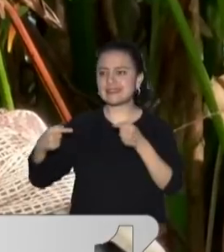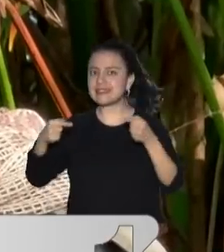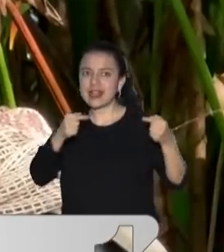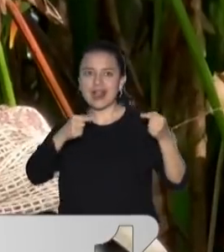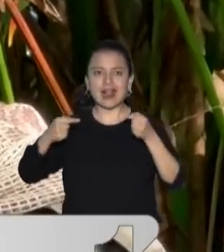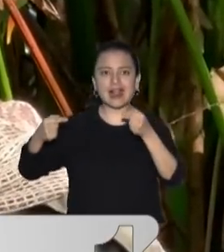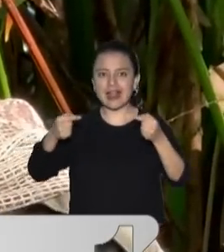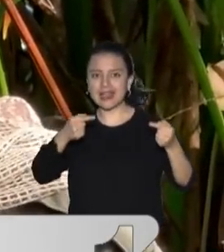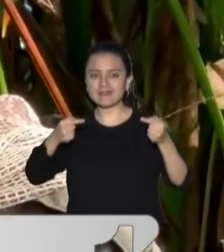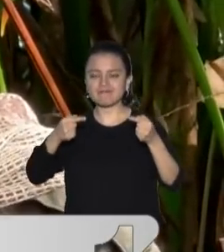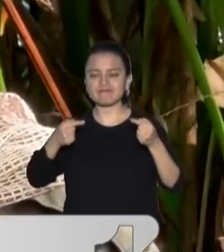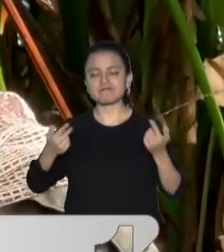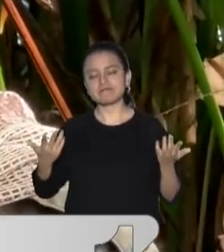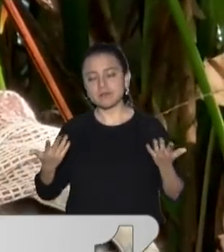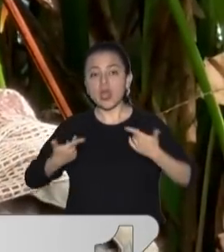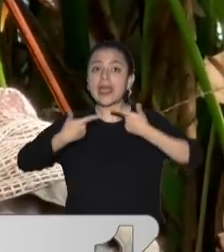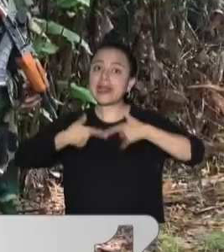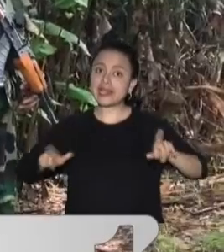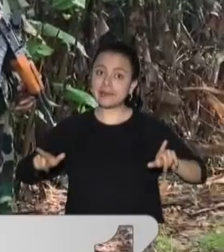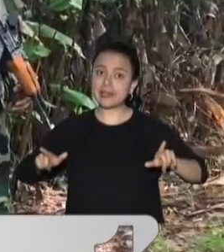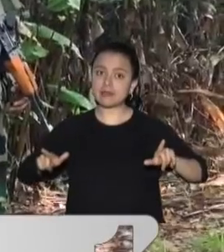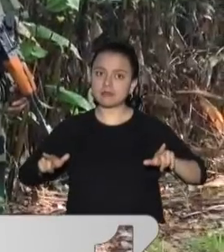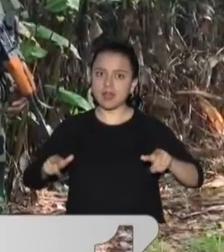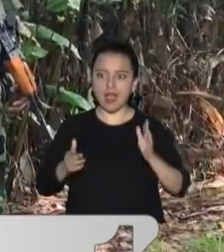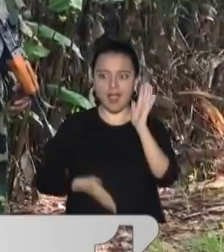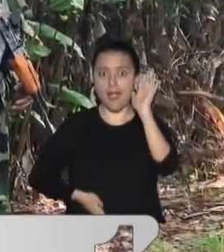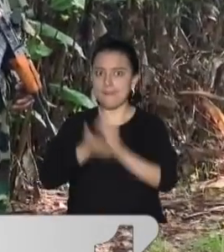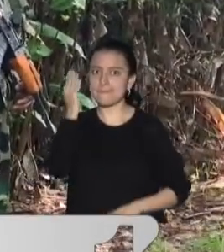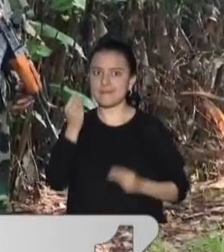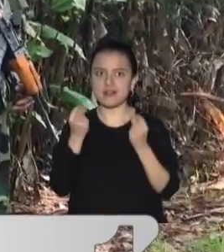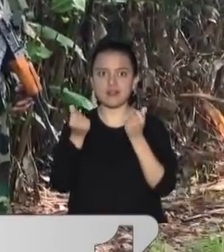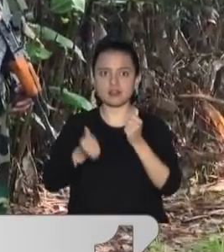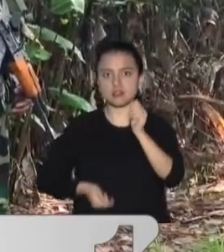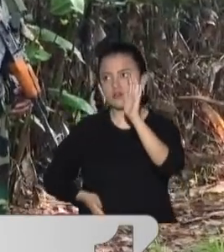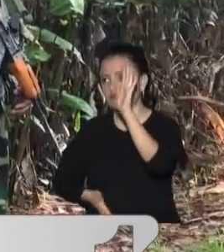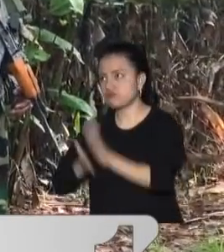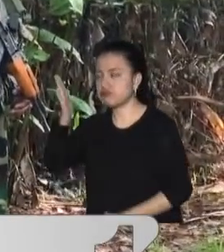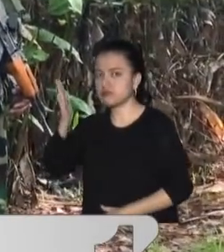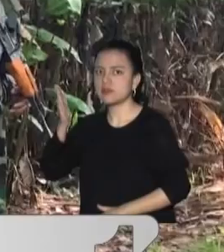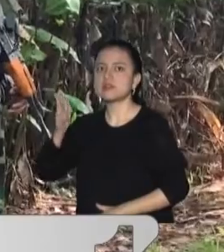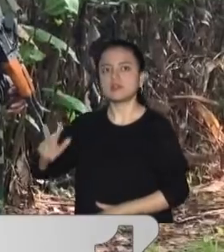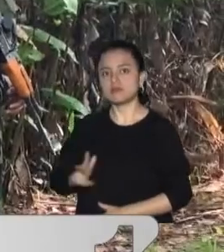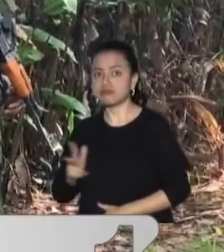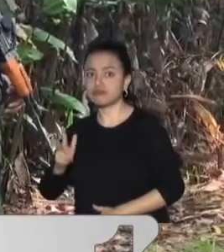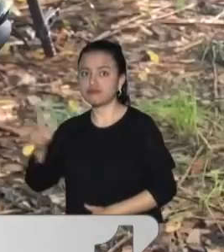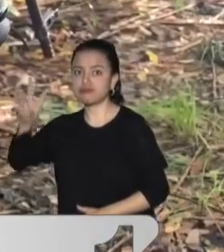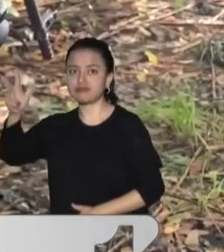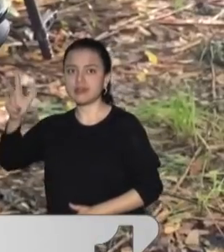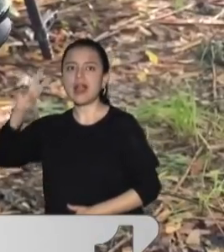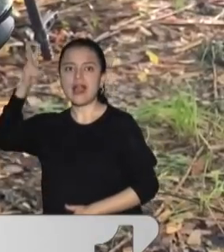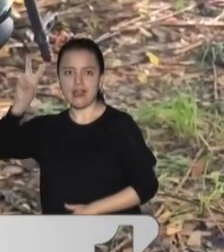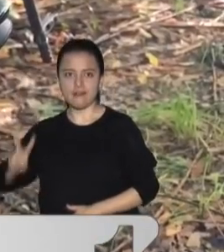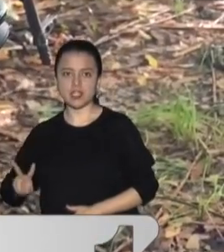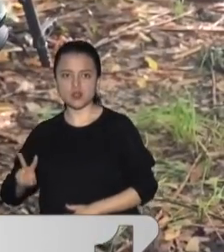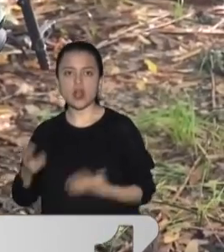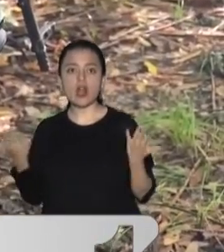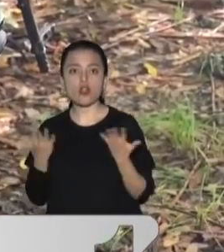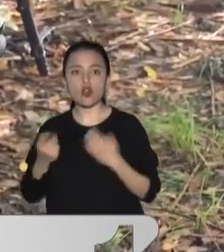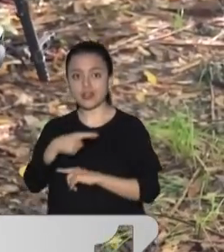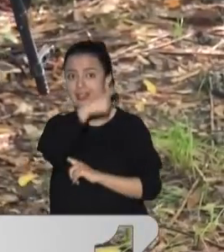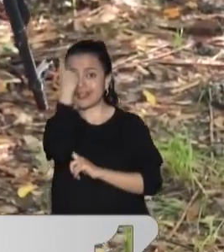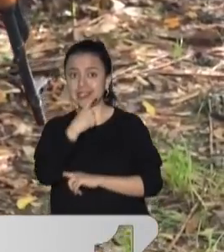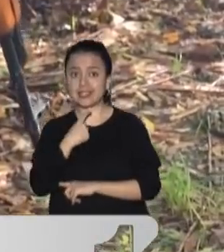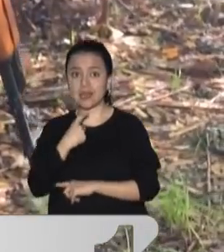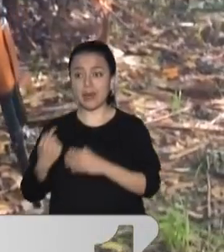inmediata. Al recuperar la libertad, Santrich y su aliado Iván Márquez se armaron y en septiembre de 2019 anunciaron la creación